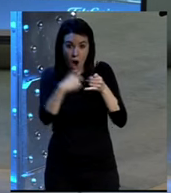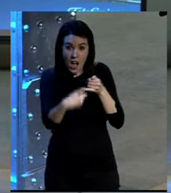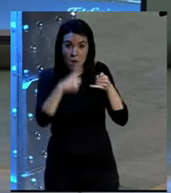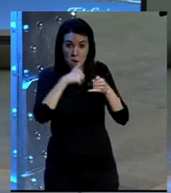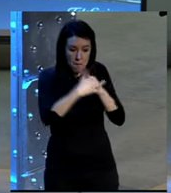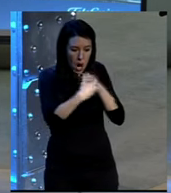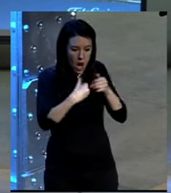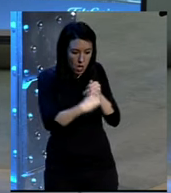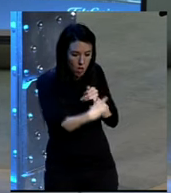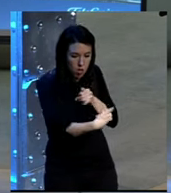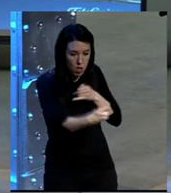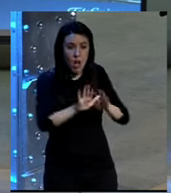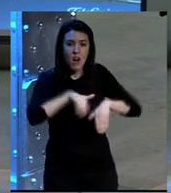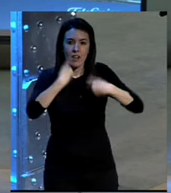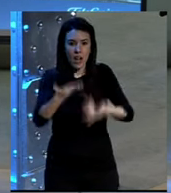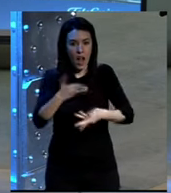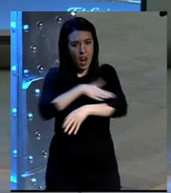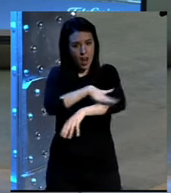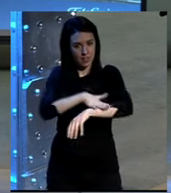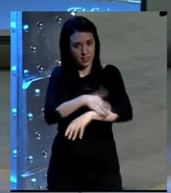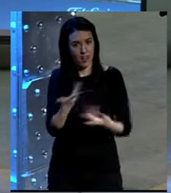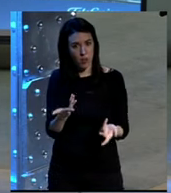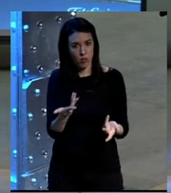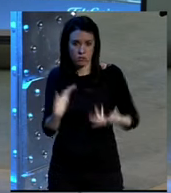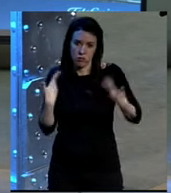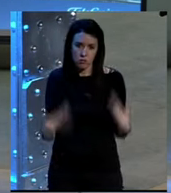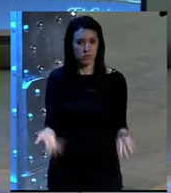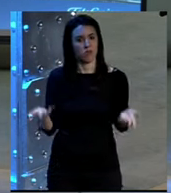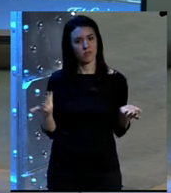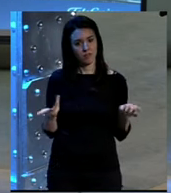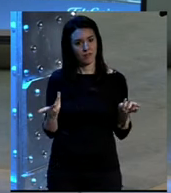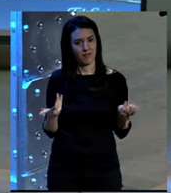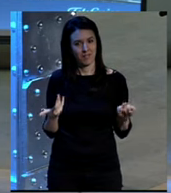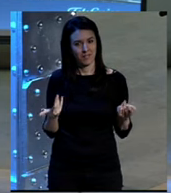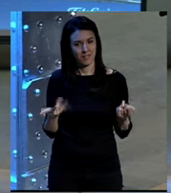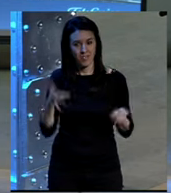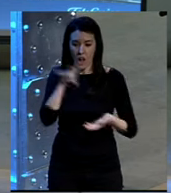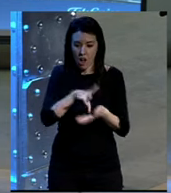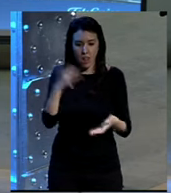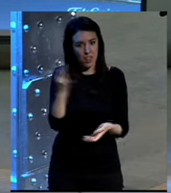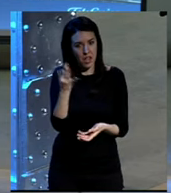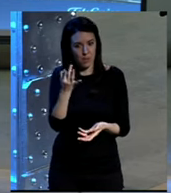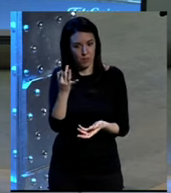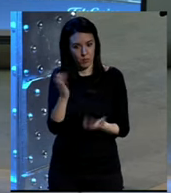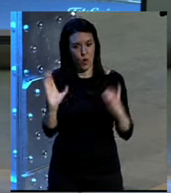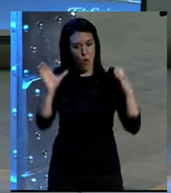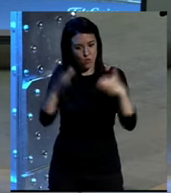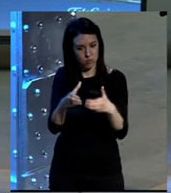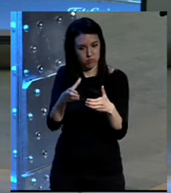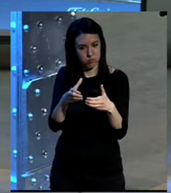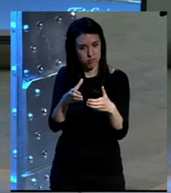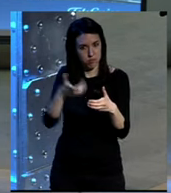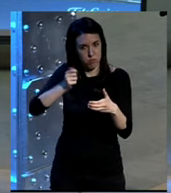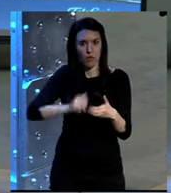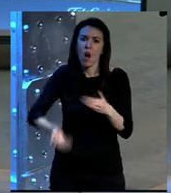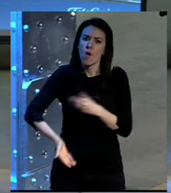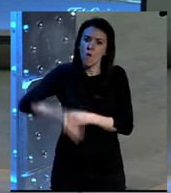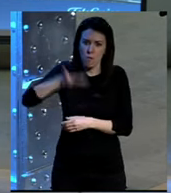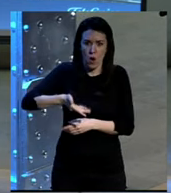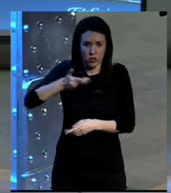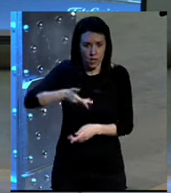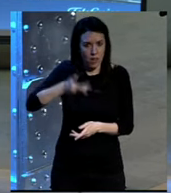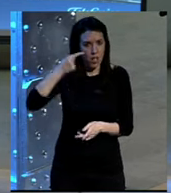y regalárselo al Estado. Caramba, es que hay que ser un cuerpo, digamos, importante para